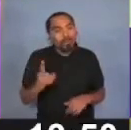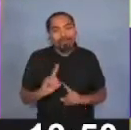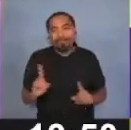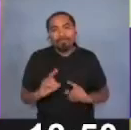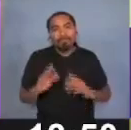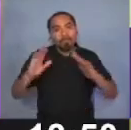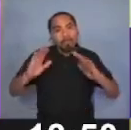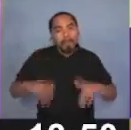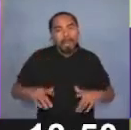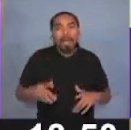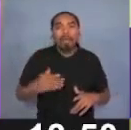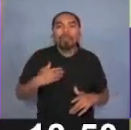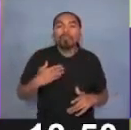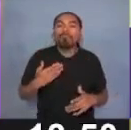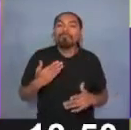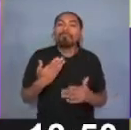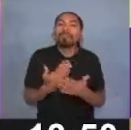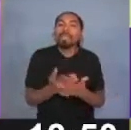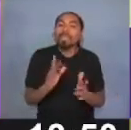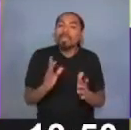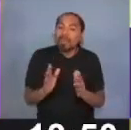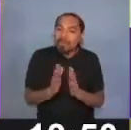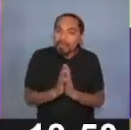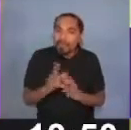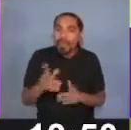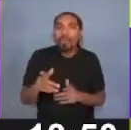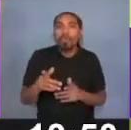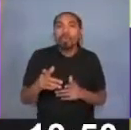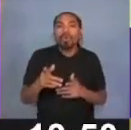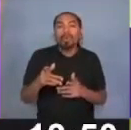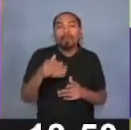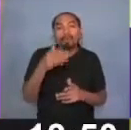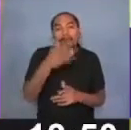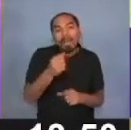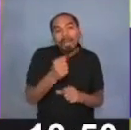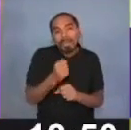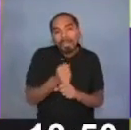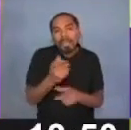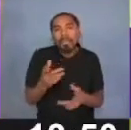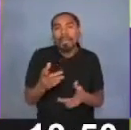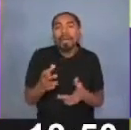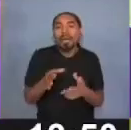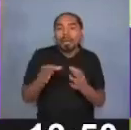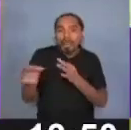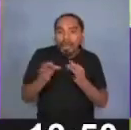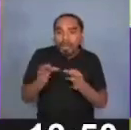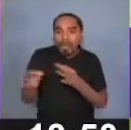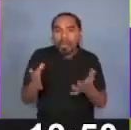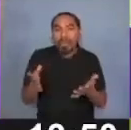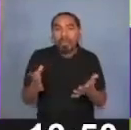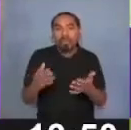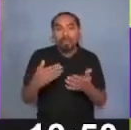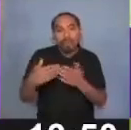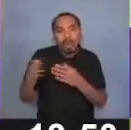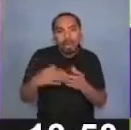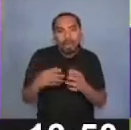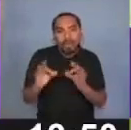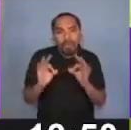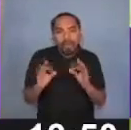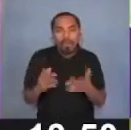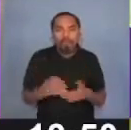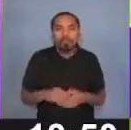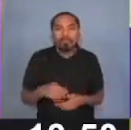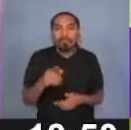supuesto, concurran a los establecimientos. Hay, digamos, nos debemos a nuestros hijos, a nuestros chicos, para que